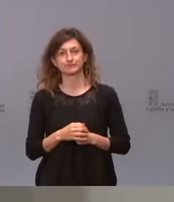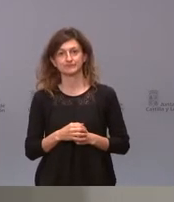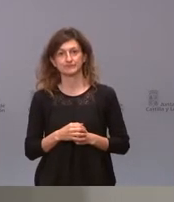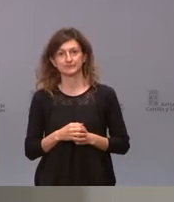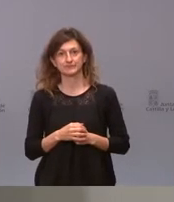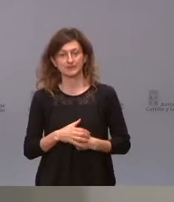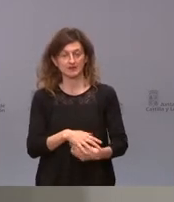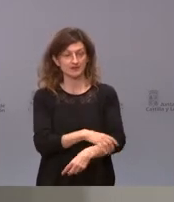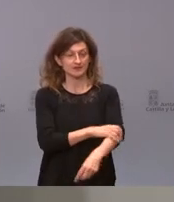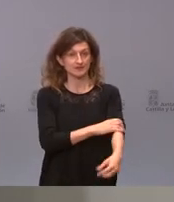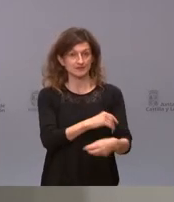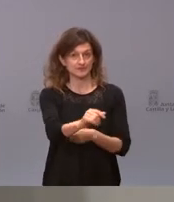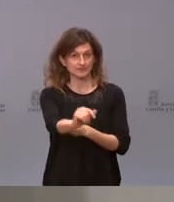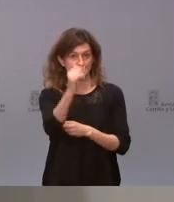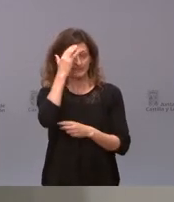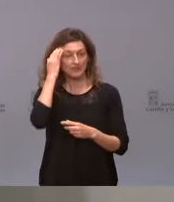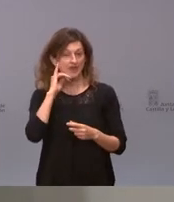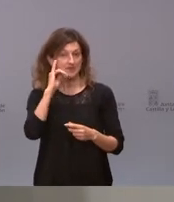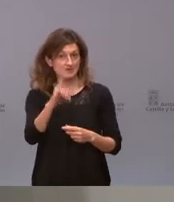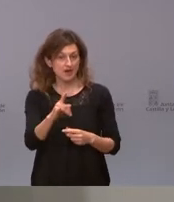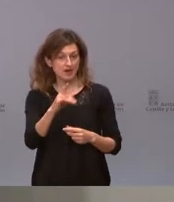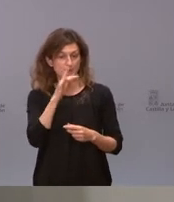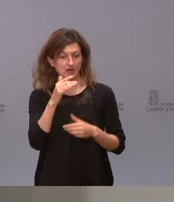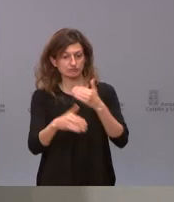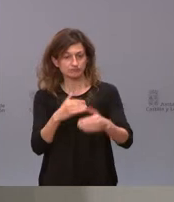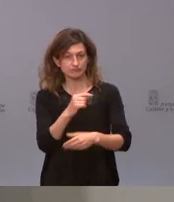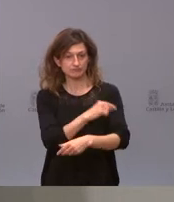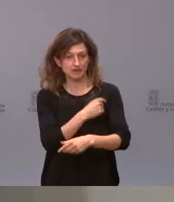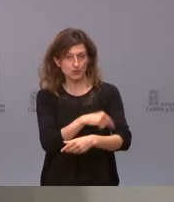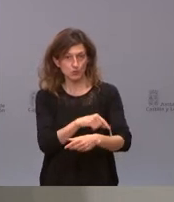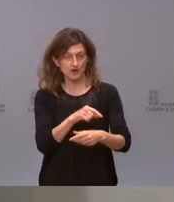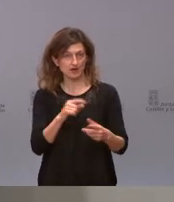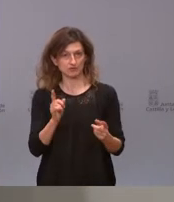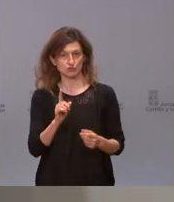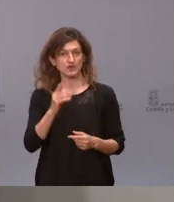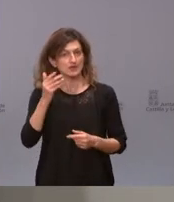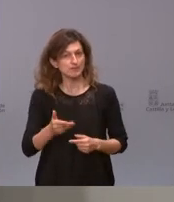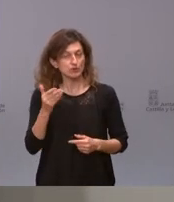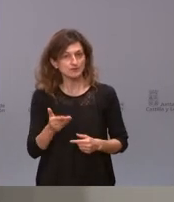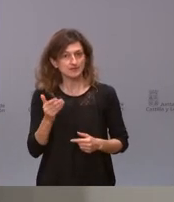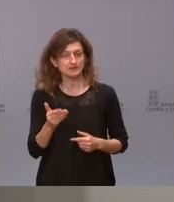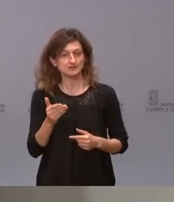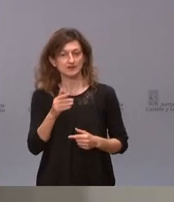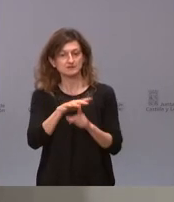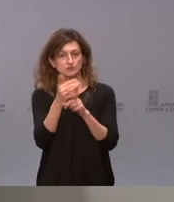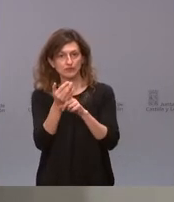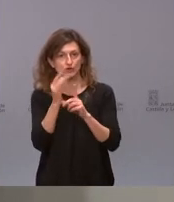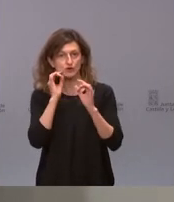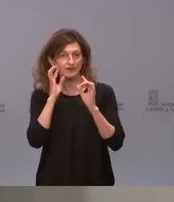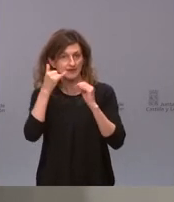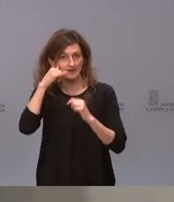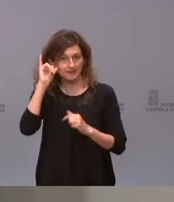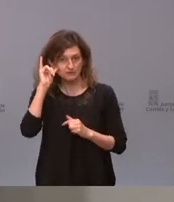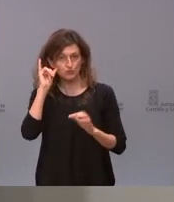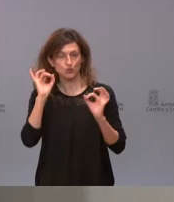vacunar nos cuando se nos llama y para proceder a la inoculación es muy importante estamos todavía en una situación de riesgo y